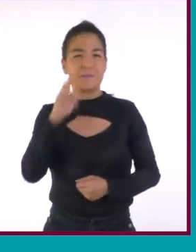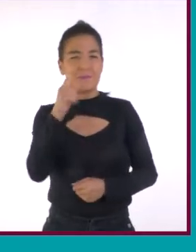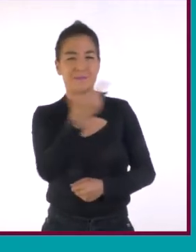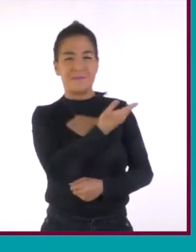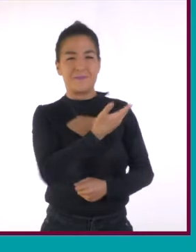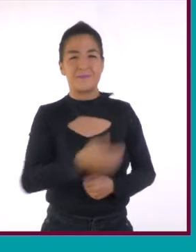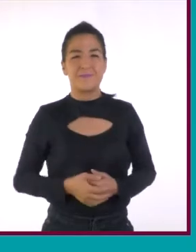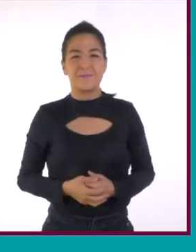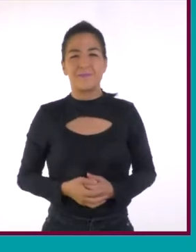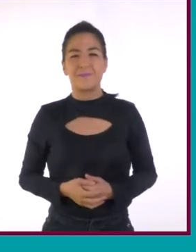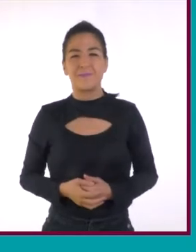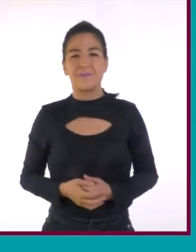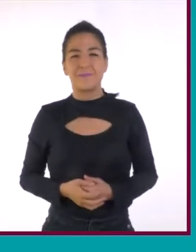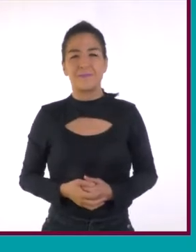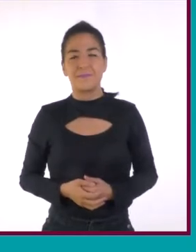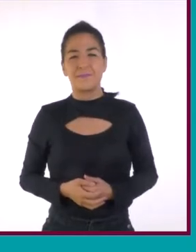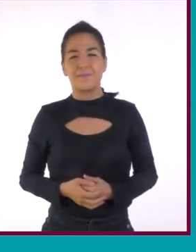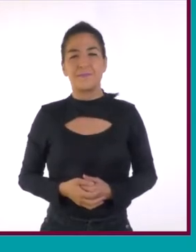haciendo es la siguiente.